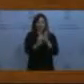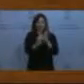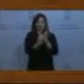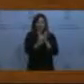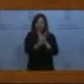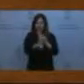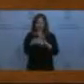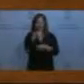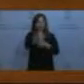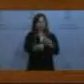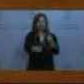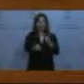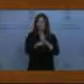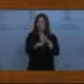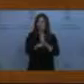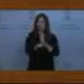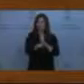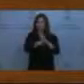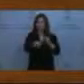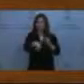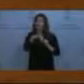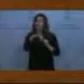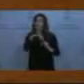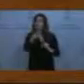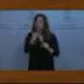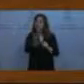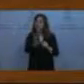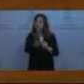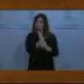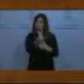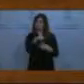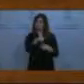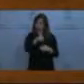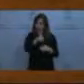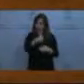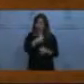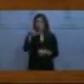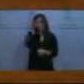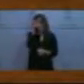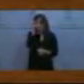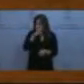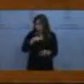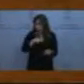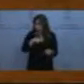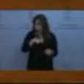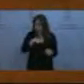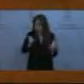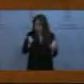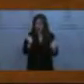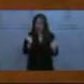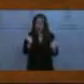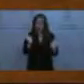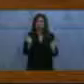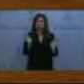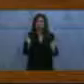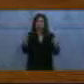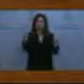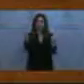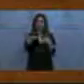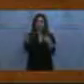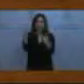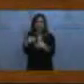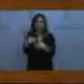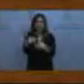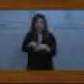aplicándose. Y, por lo tanto, esta moción es, a mi juicio, tan insistente como